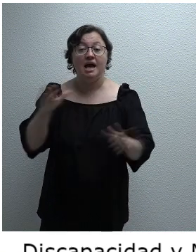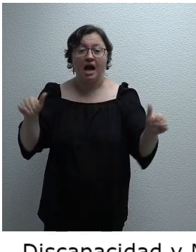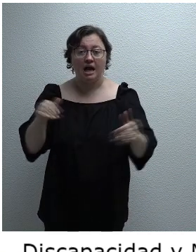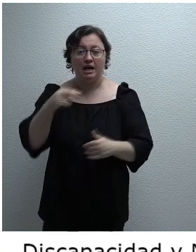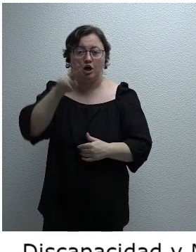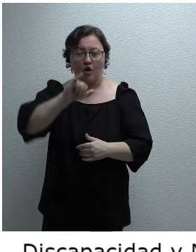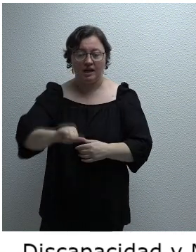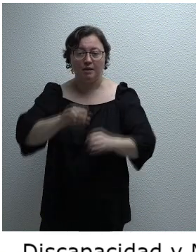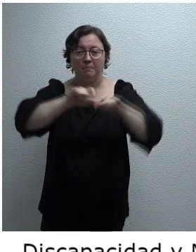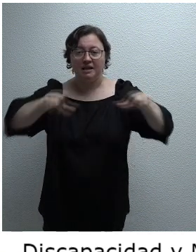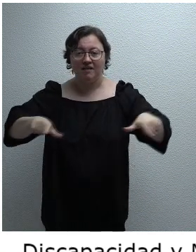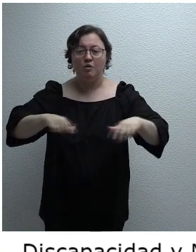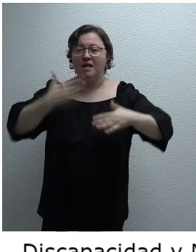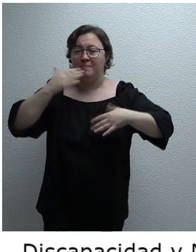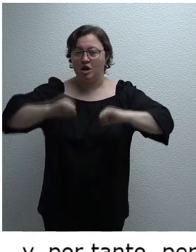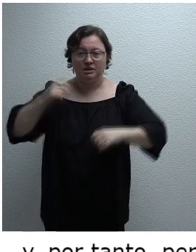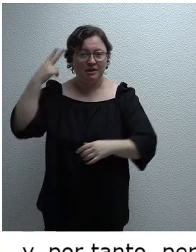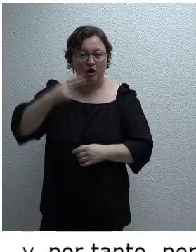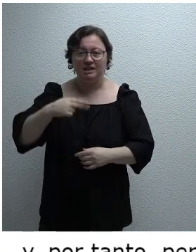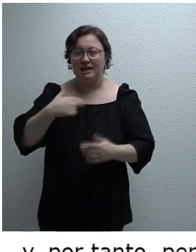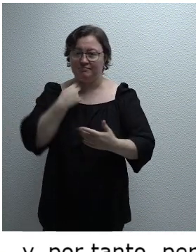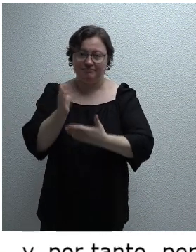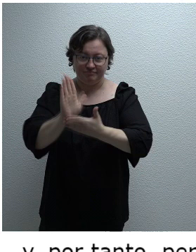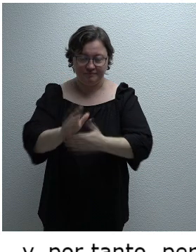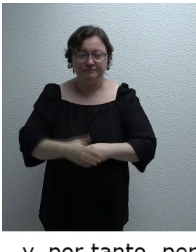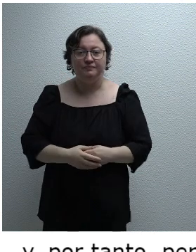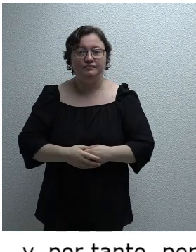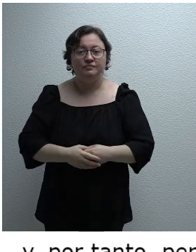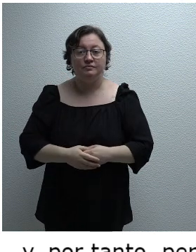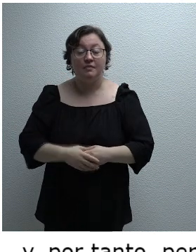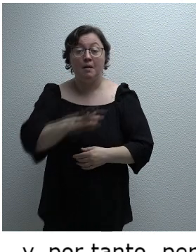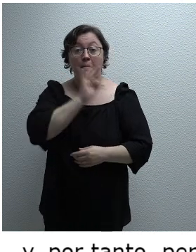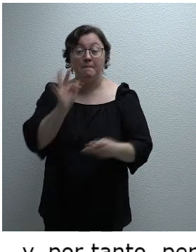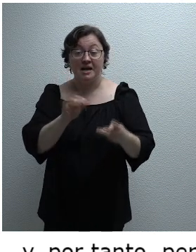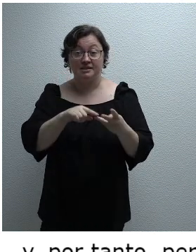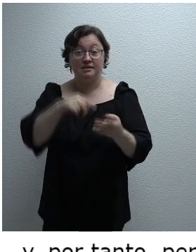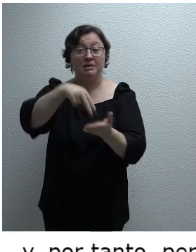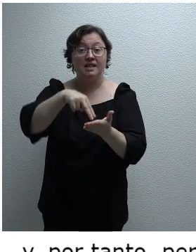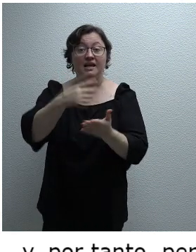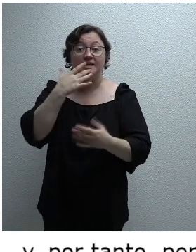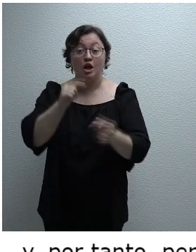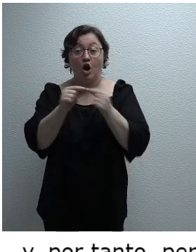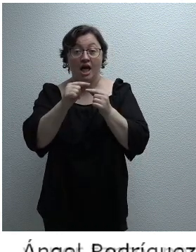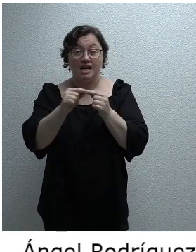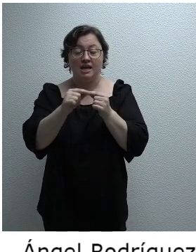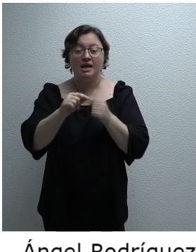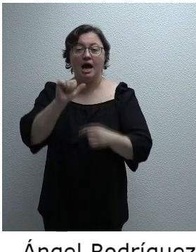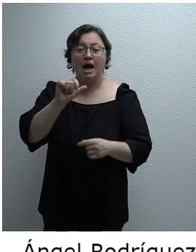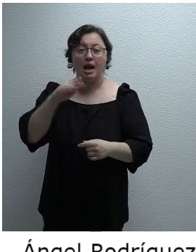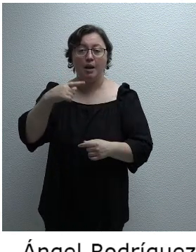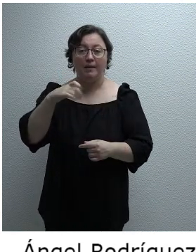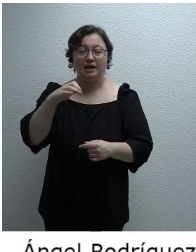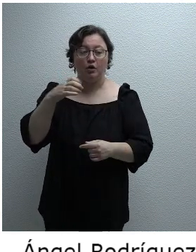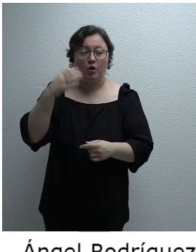Castedo, presidente de la Plataforma de Mayores y Pensionistas, y a su vez online Alberto Durán,